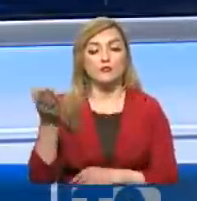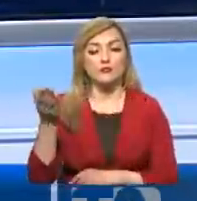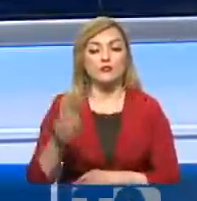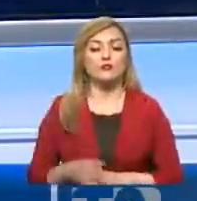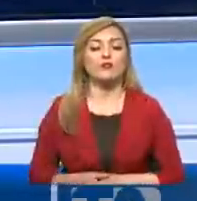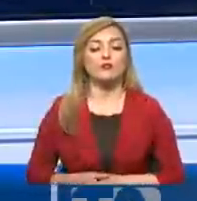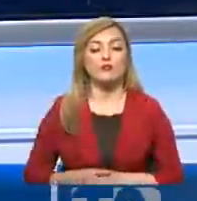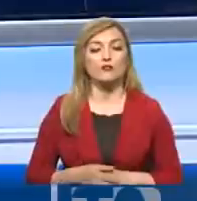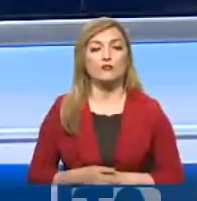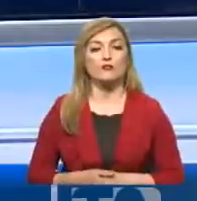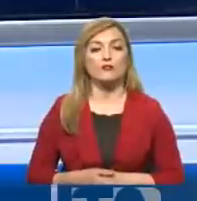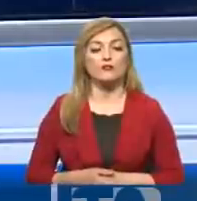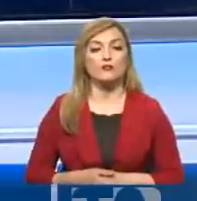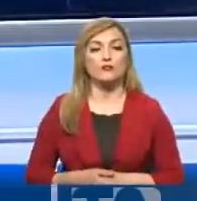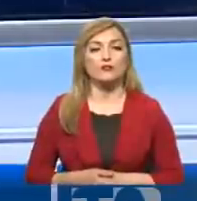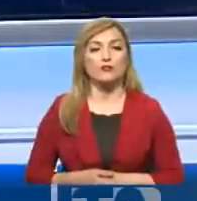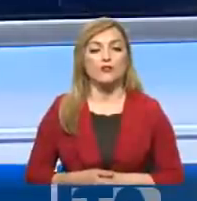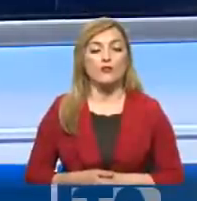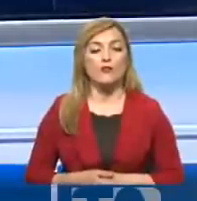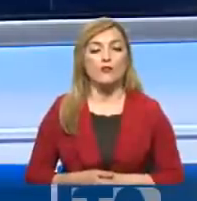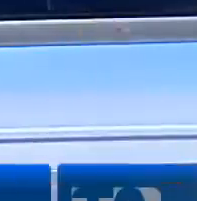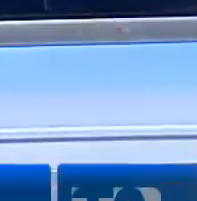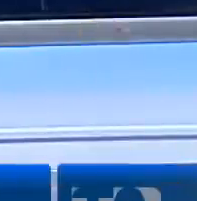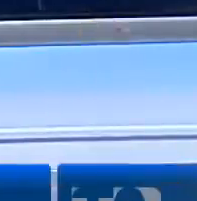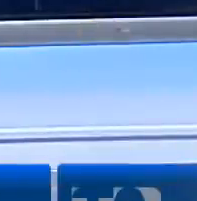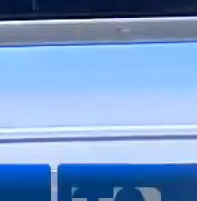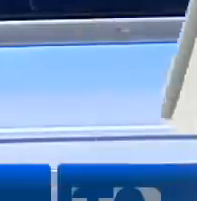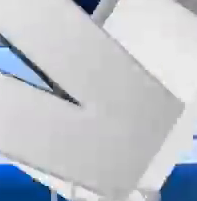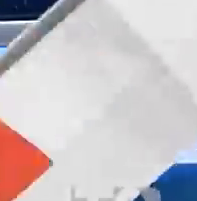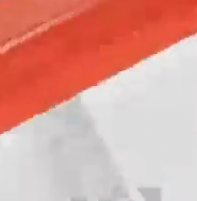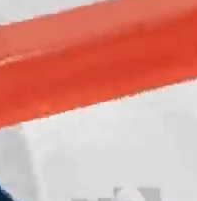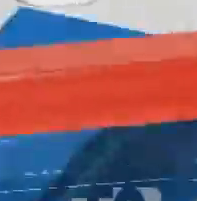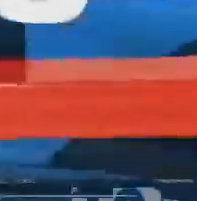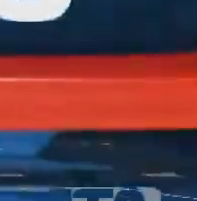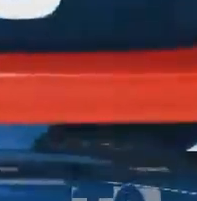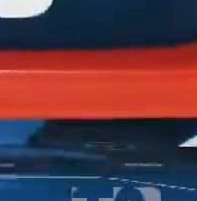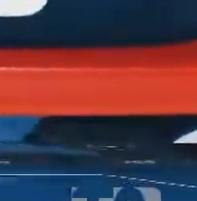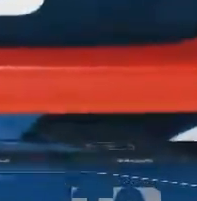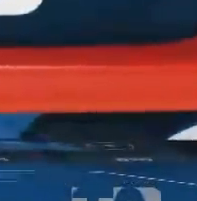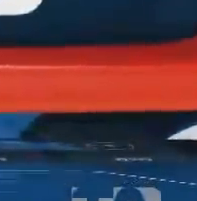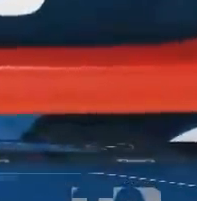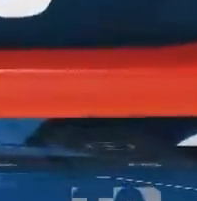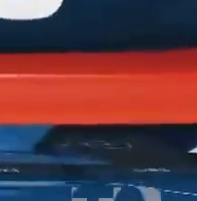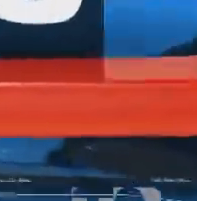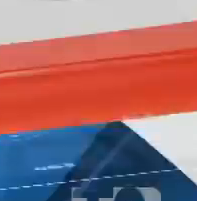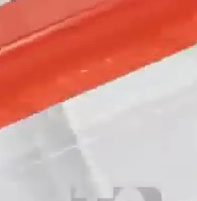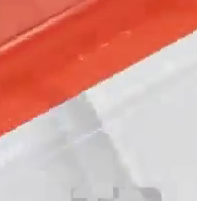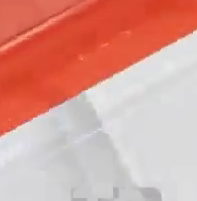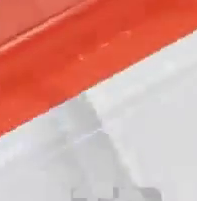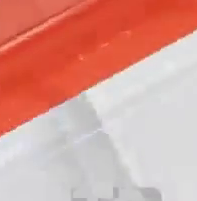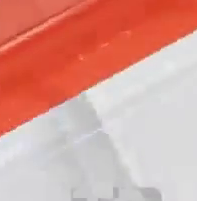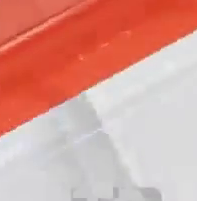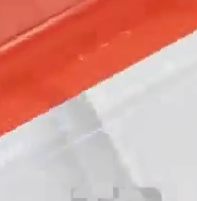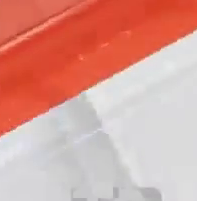las últimas novedades. Hola, Luisa María, buenas tardes.